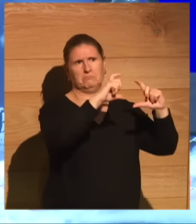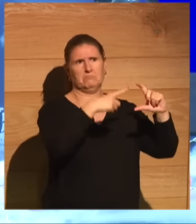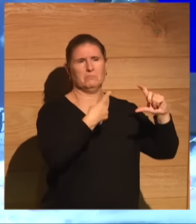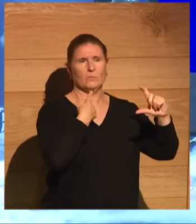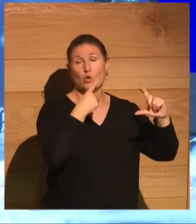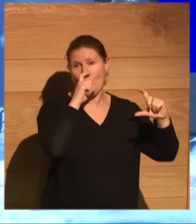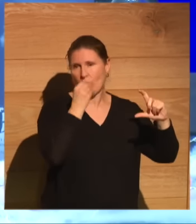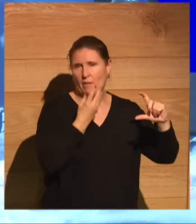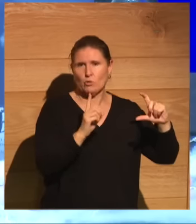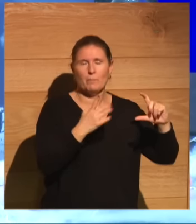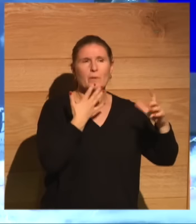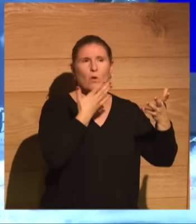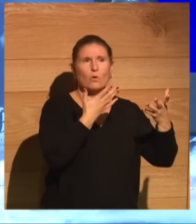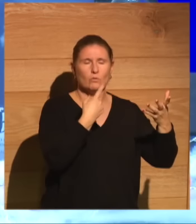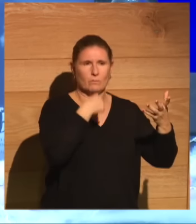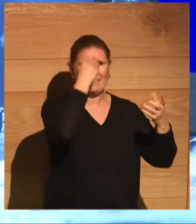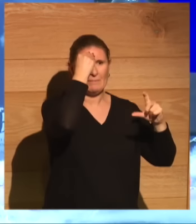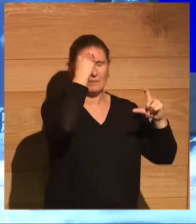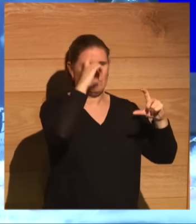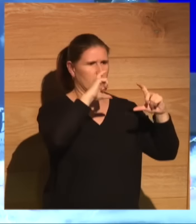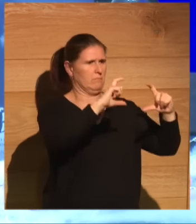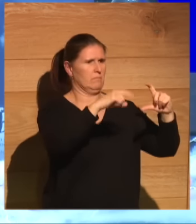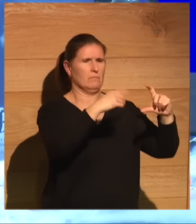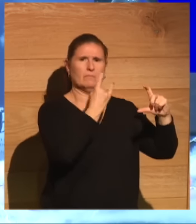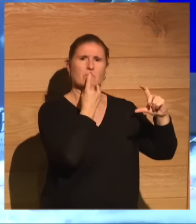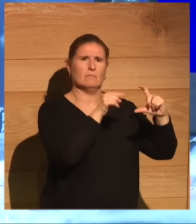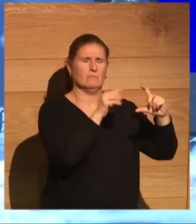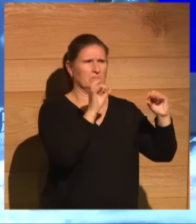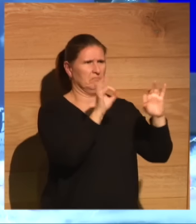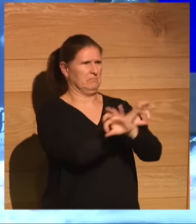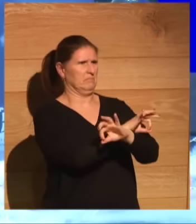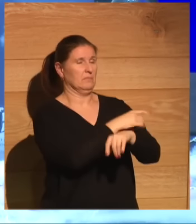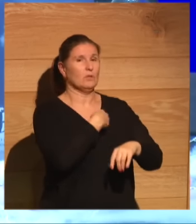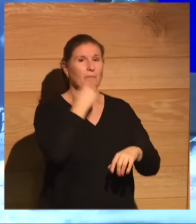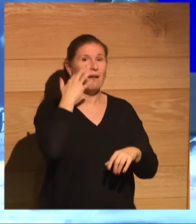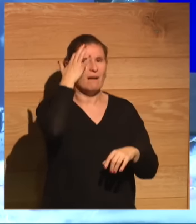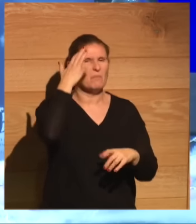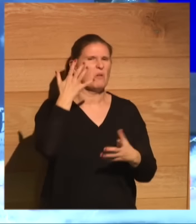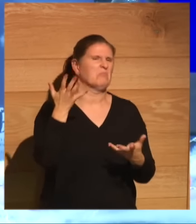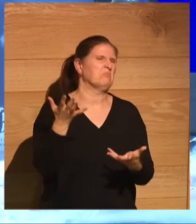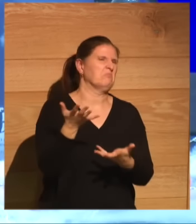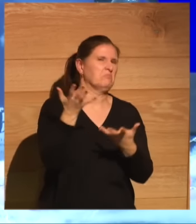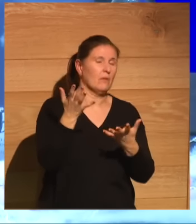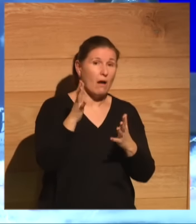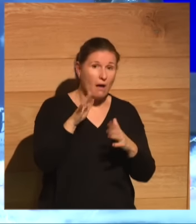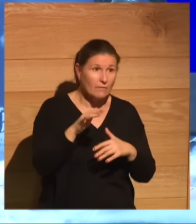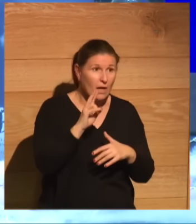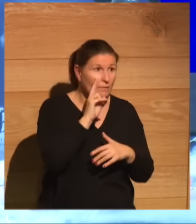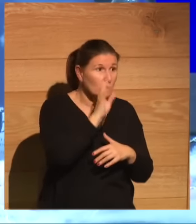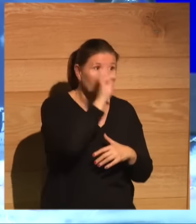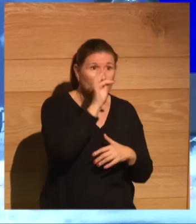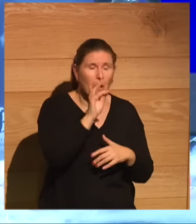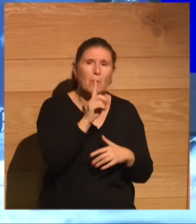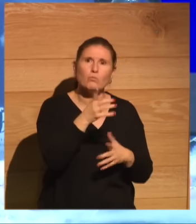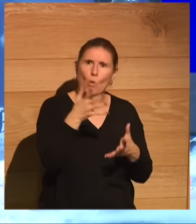me acordaba mucho, pero tenía una idea un poco equivocada, un poco frívola sobre Tim Burton. Y me ha encantado lo que he visto, me ha encantado. Claro, claro, sí,